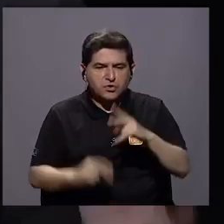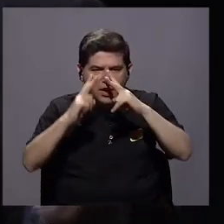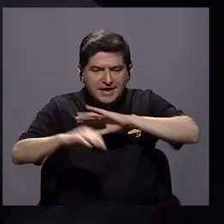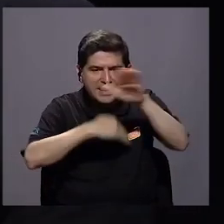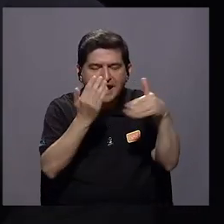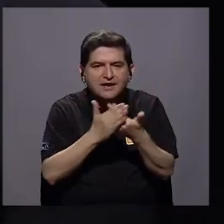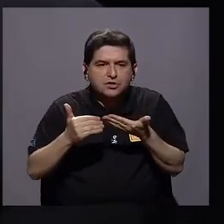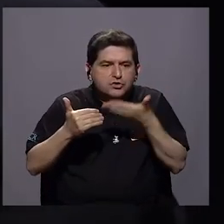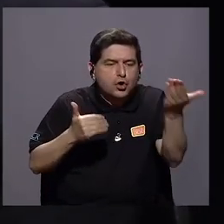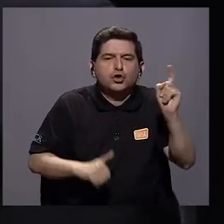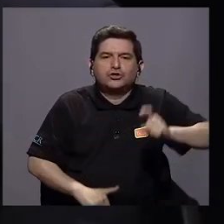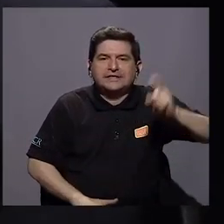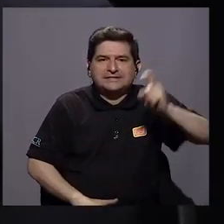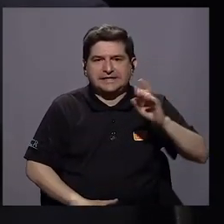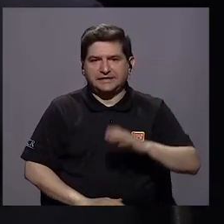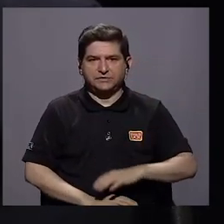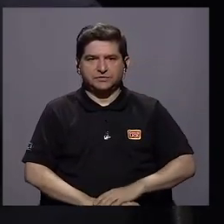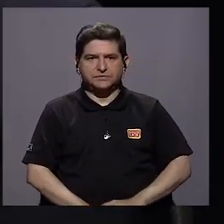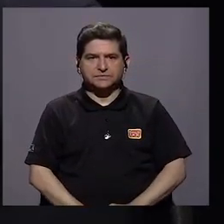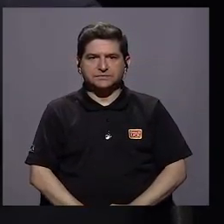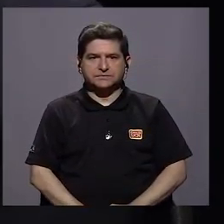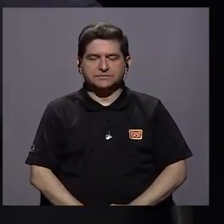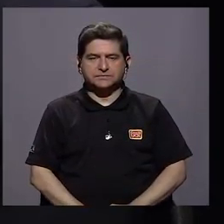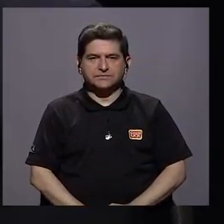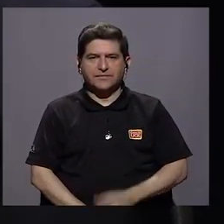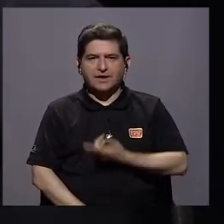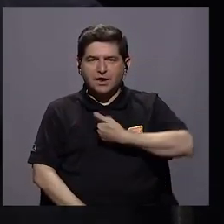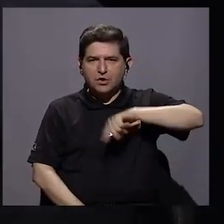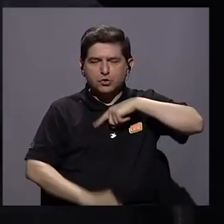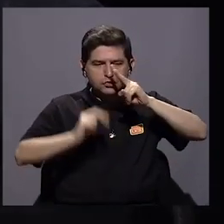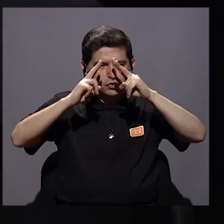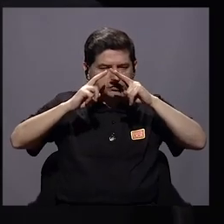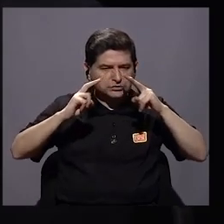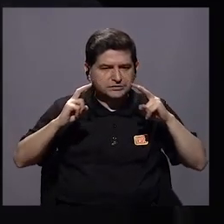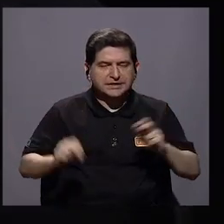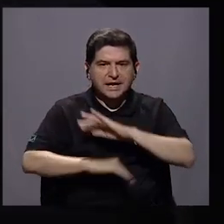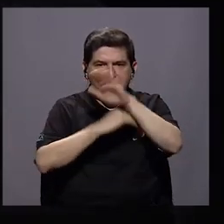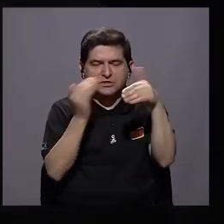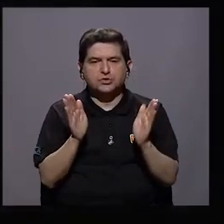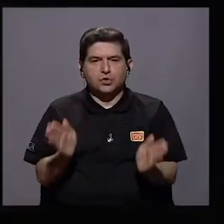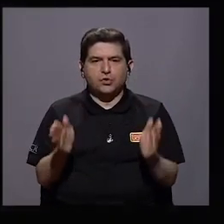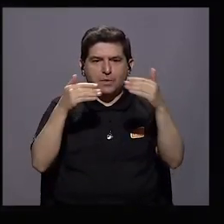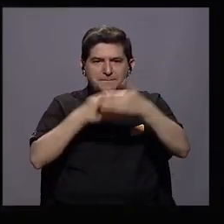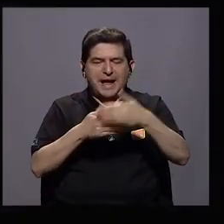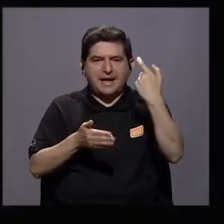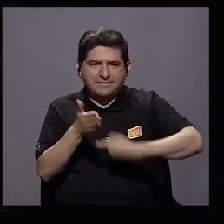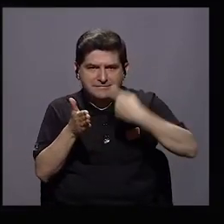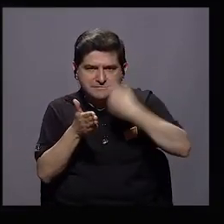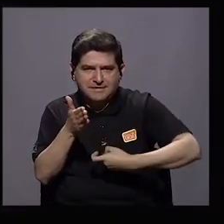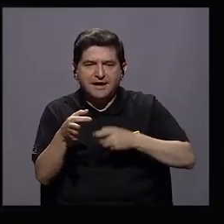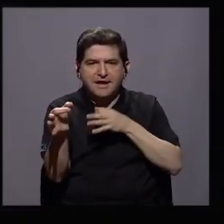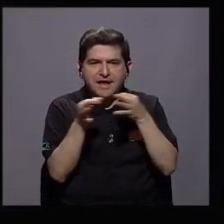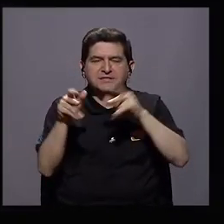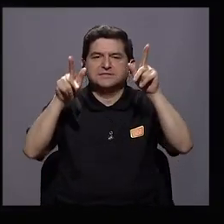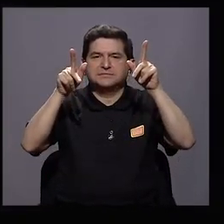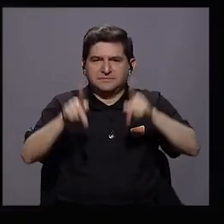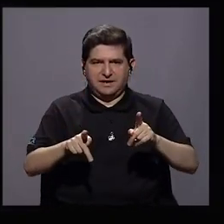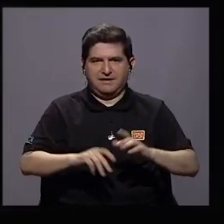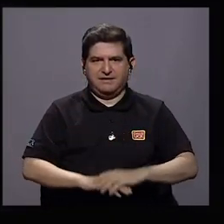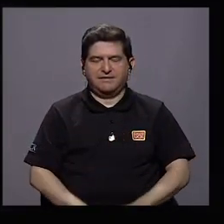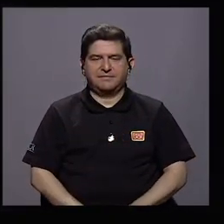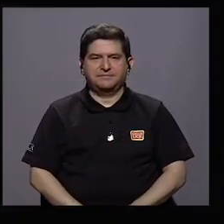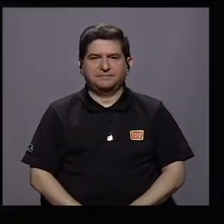analizan todos los factores necesarios, don Marlon. Estábamos un poco haciendo esa lectura de todo ese paquete fiscal. Expliquémosle a la